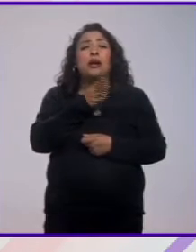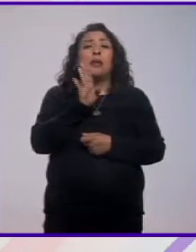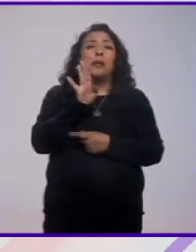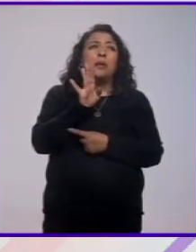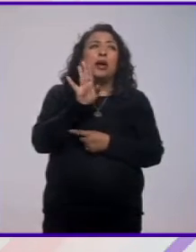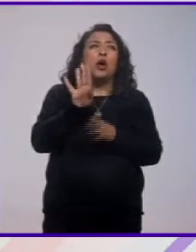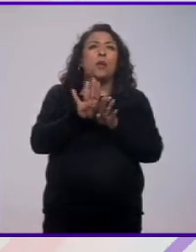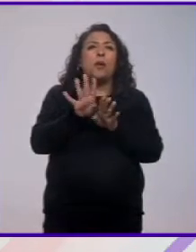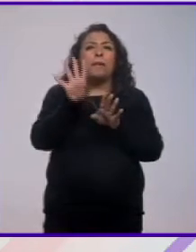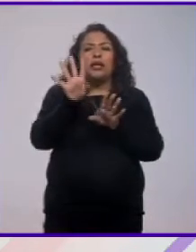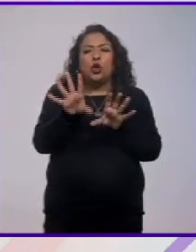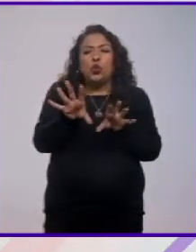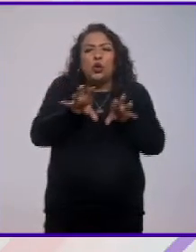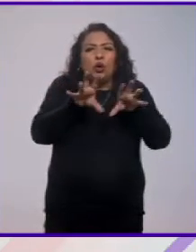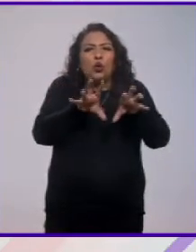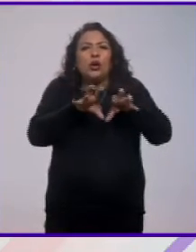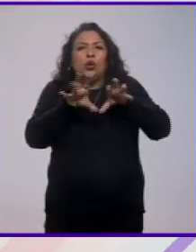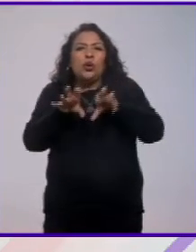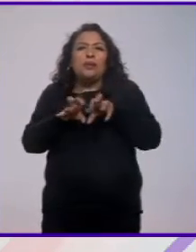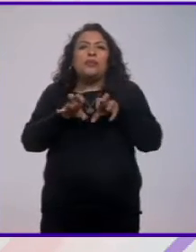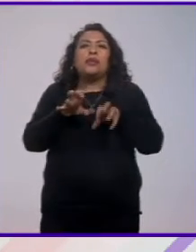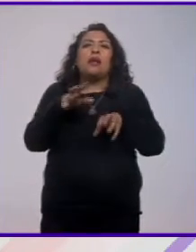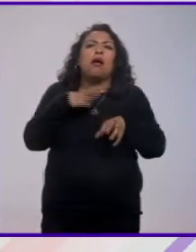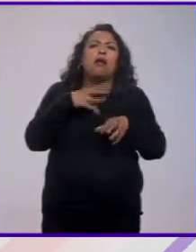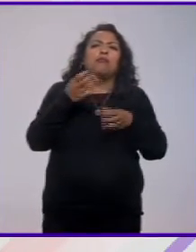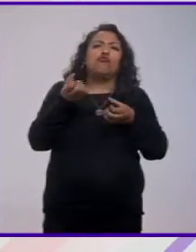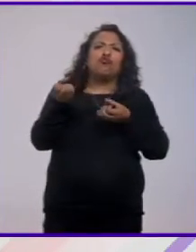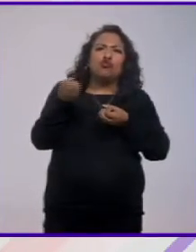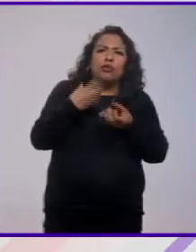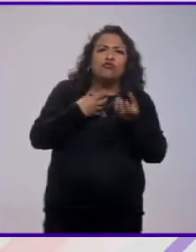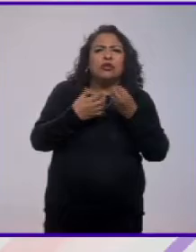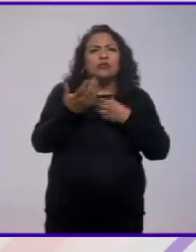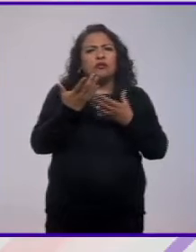como esta esponja que se brinda y que recibe,